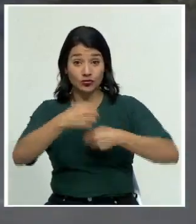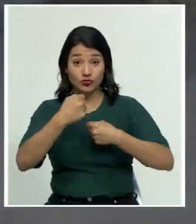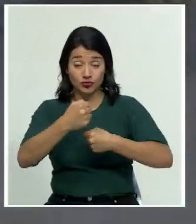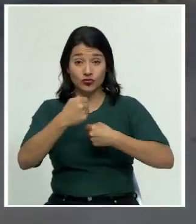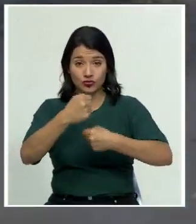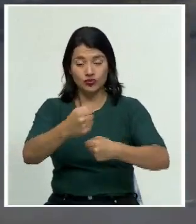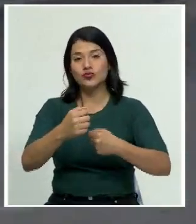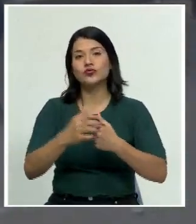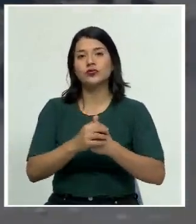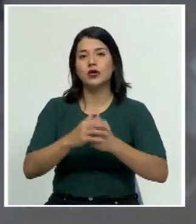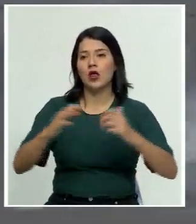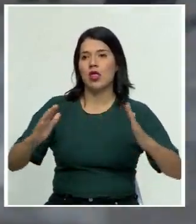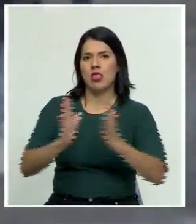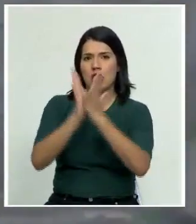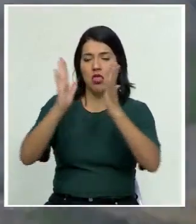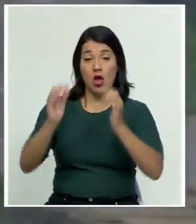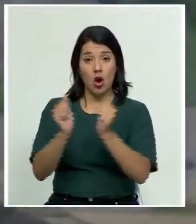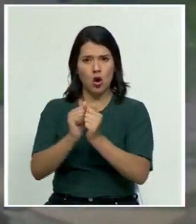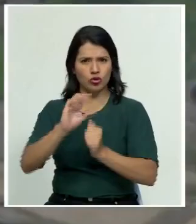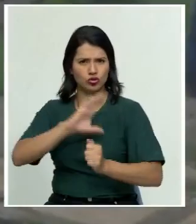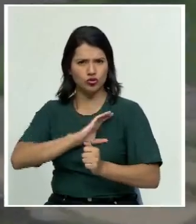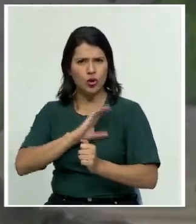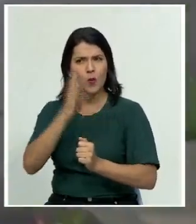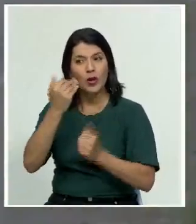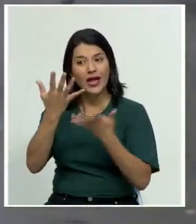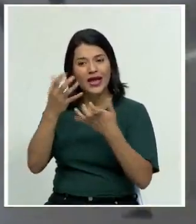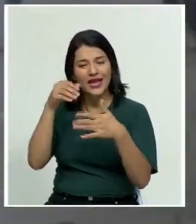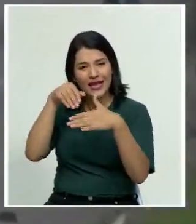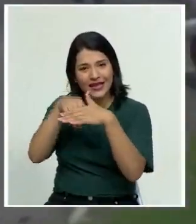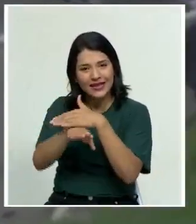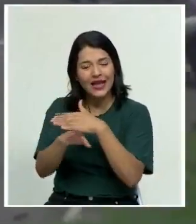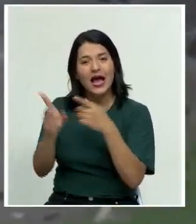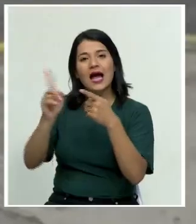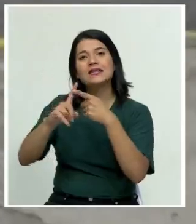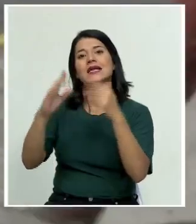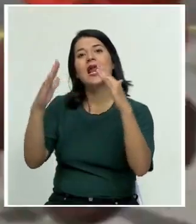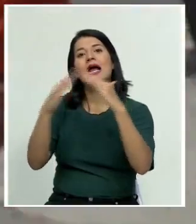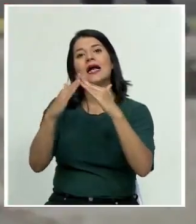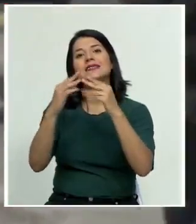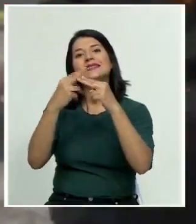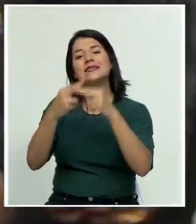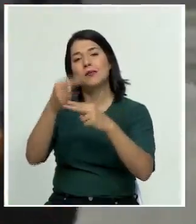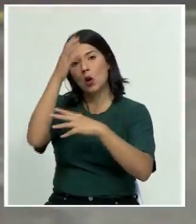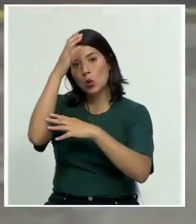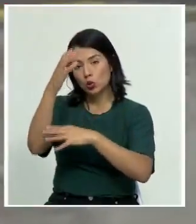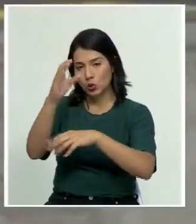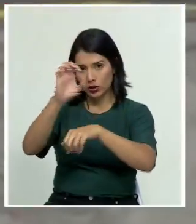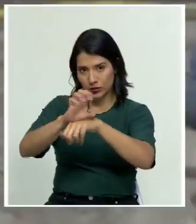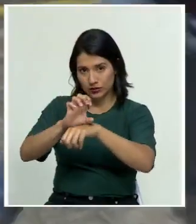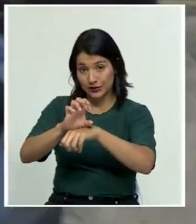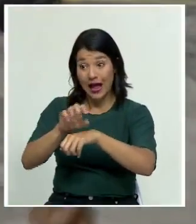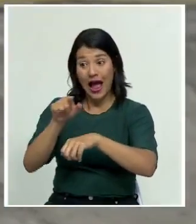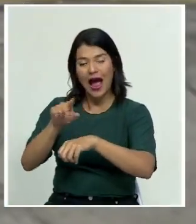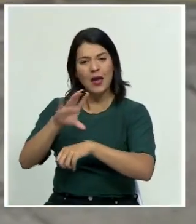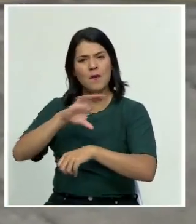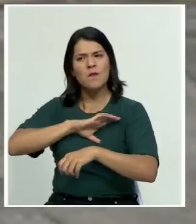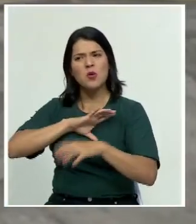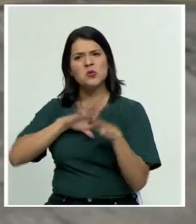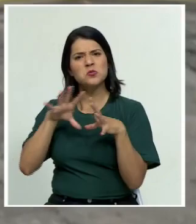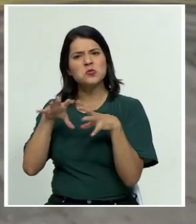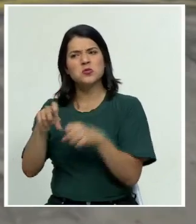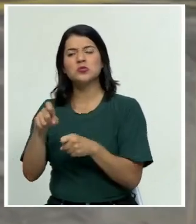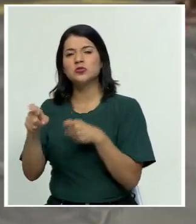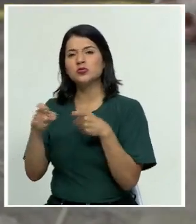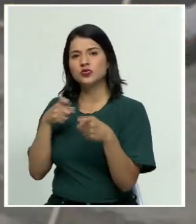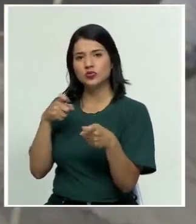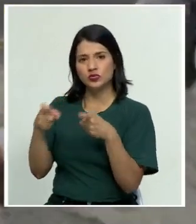las fuerzas de seguridad cuando pretendían llegar hasta la Casa de Cultura Ecuatoriana, que fue tomada por la policía en medio del estado de excepción